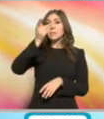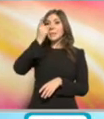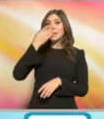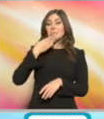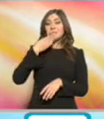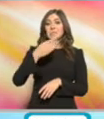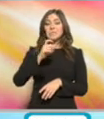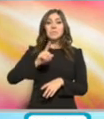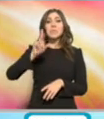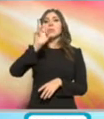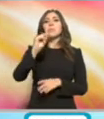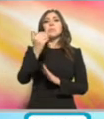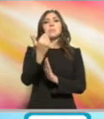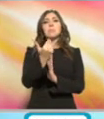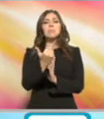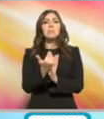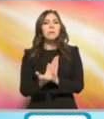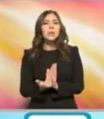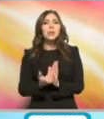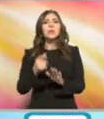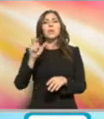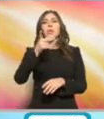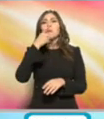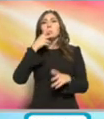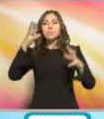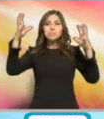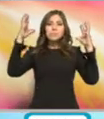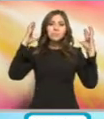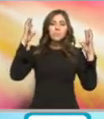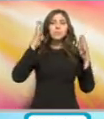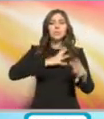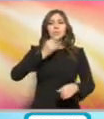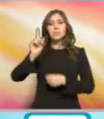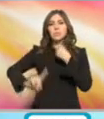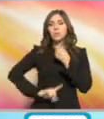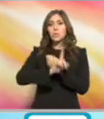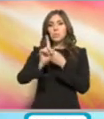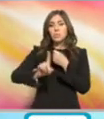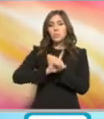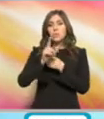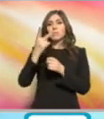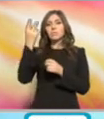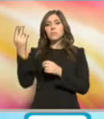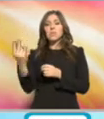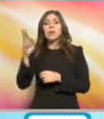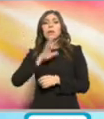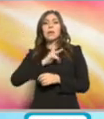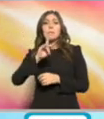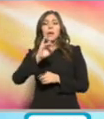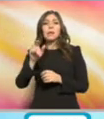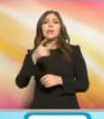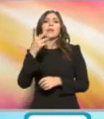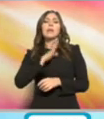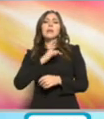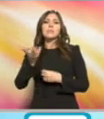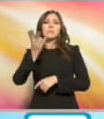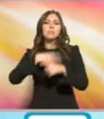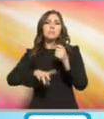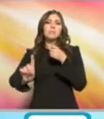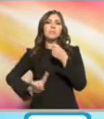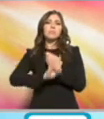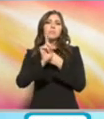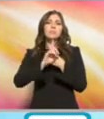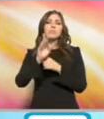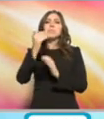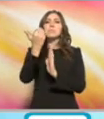Cuando un hombre está muy estresado, cuando un hombre tiene muchos problemas fuera de la relación de pareja, puede repercutir en problemas de disfunción